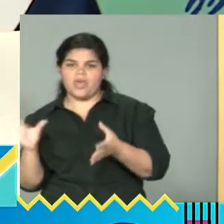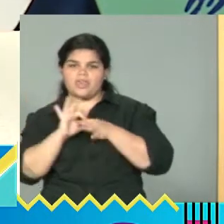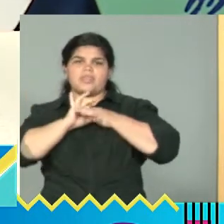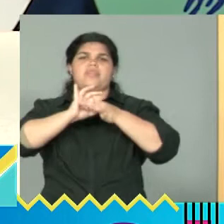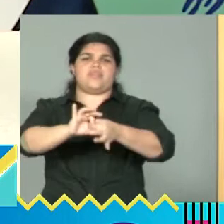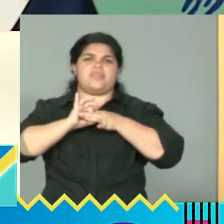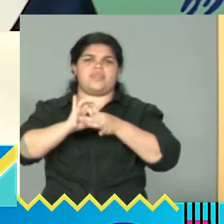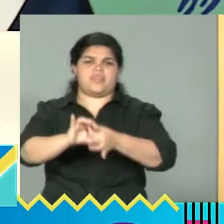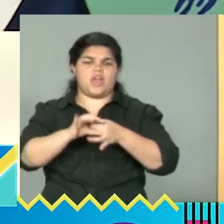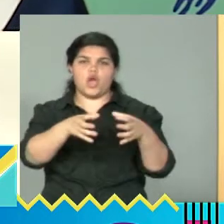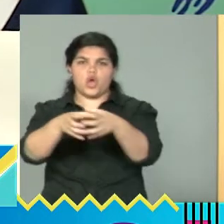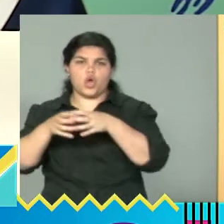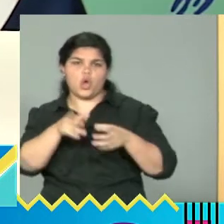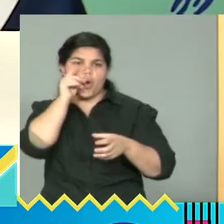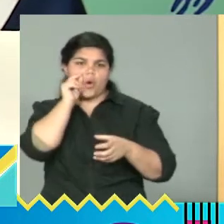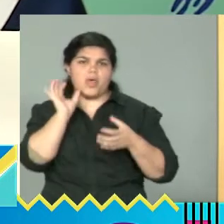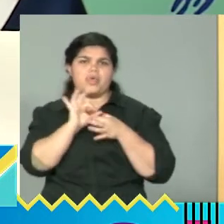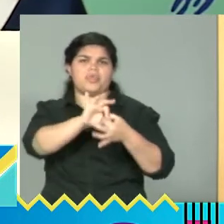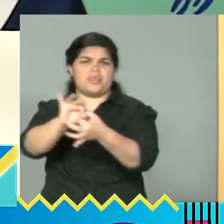hígados de los distintos políticos.